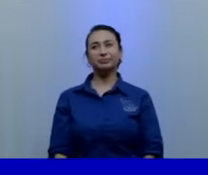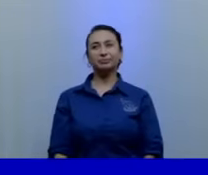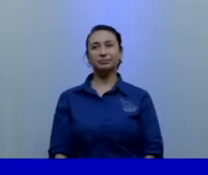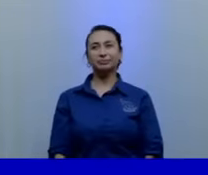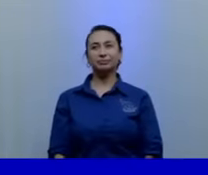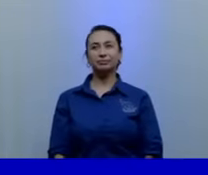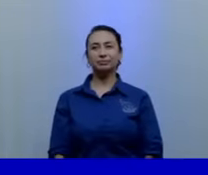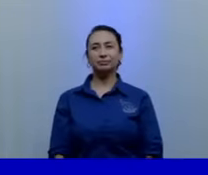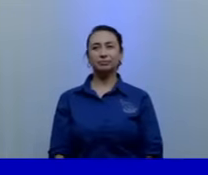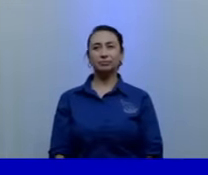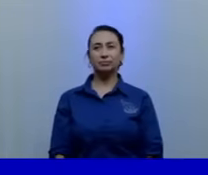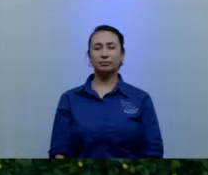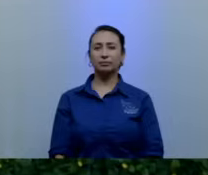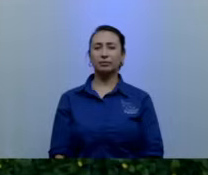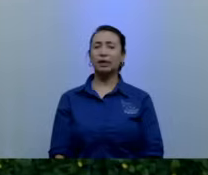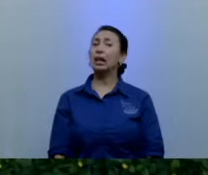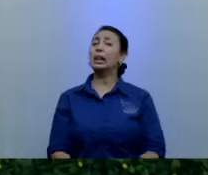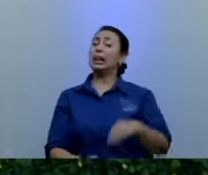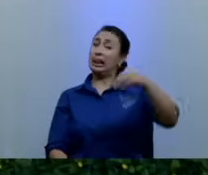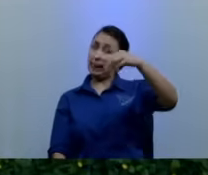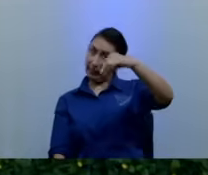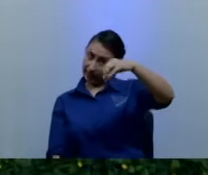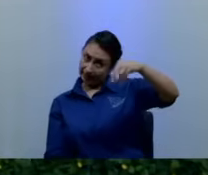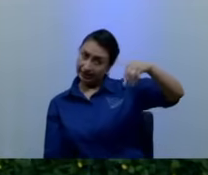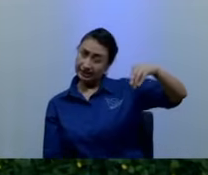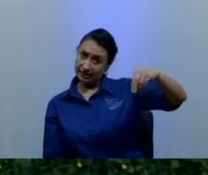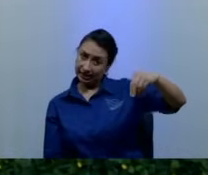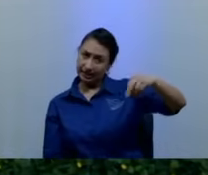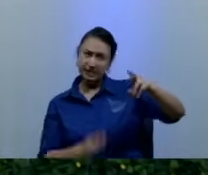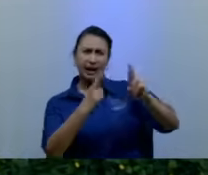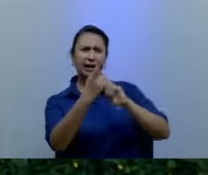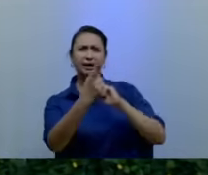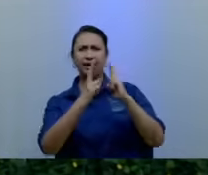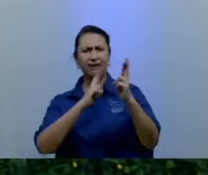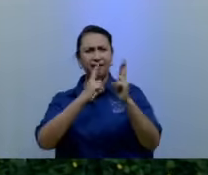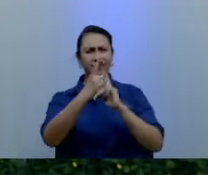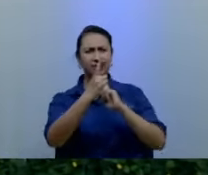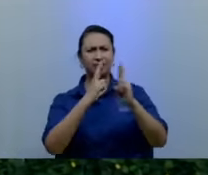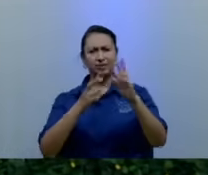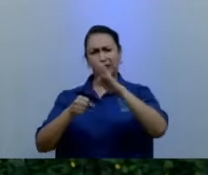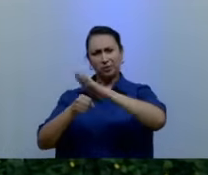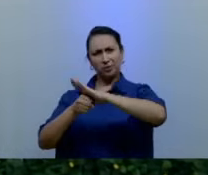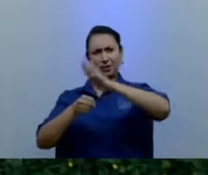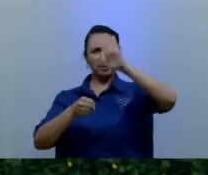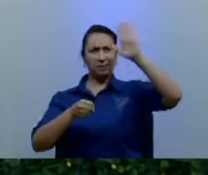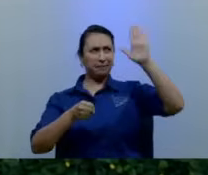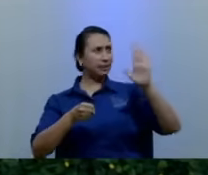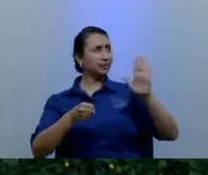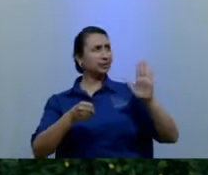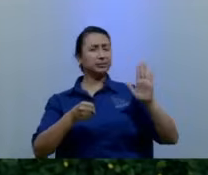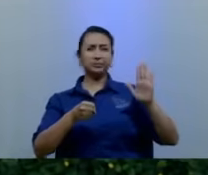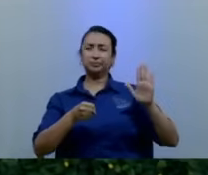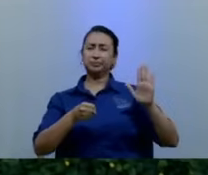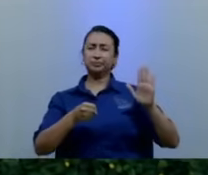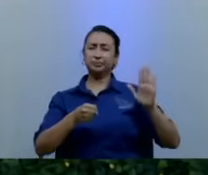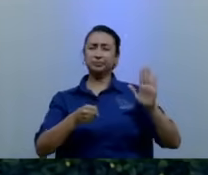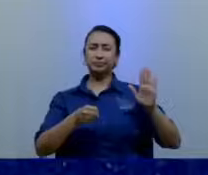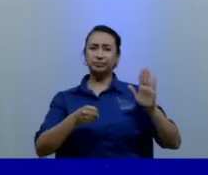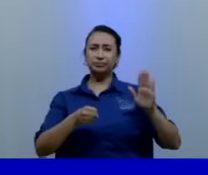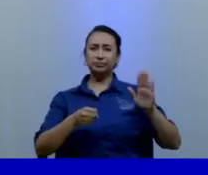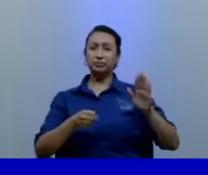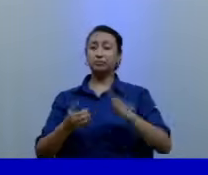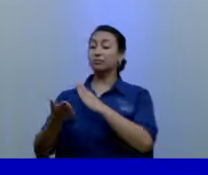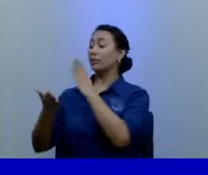Esto tiene que ver con el pacto, con lo que me estaban diciendo hace un rato cuando hablamos de la ofrenda. Pero mire cómo dice, ¿no sabéis que el Señor Dios de